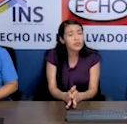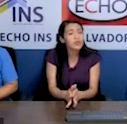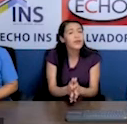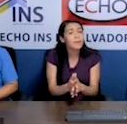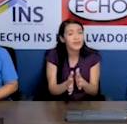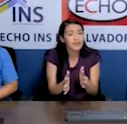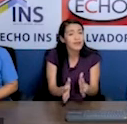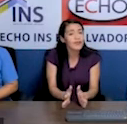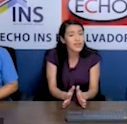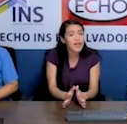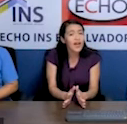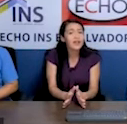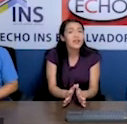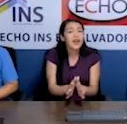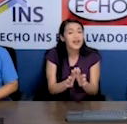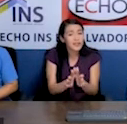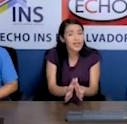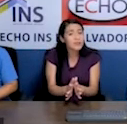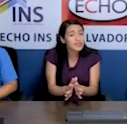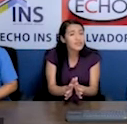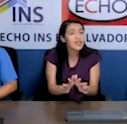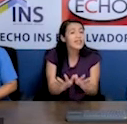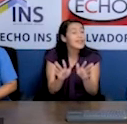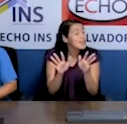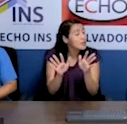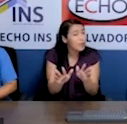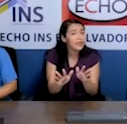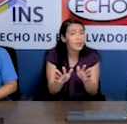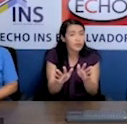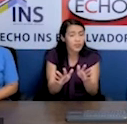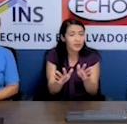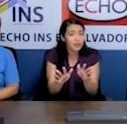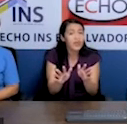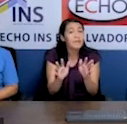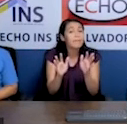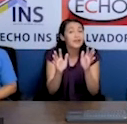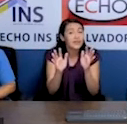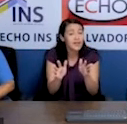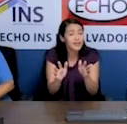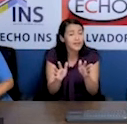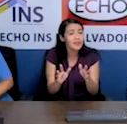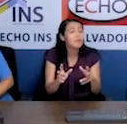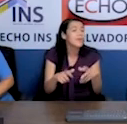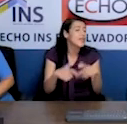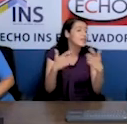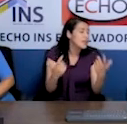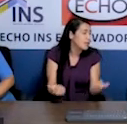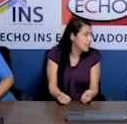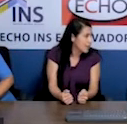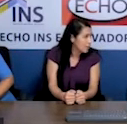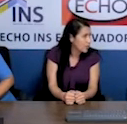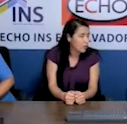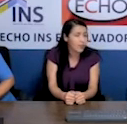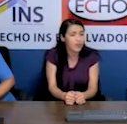obstructivo maligno, la expectativa de vida a 6 meses es del 50% en pacientes que puedan